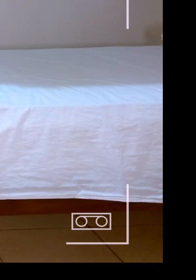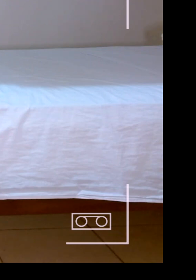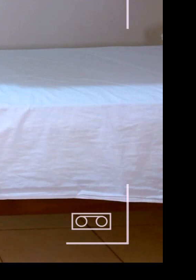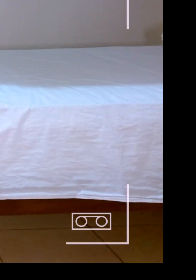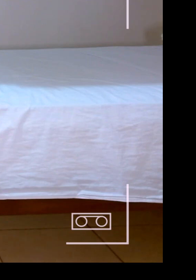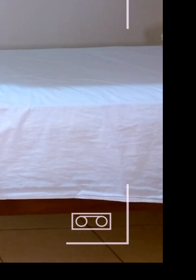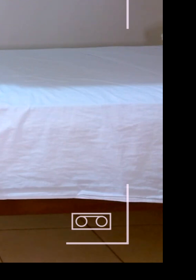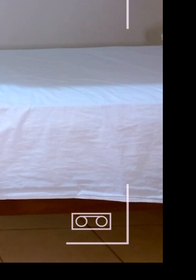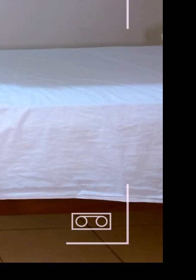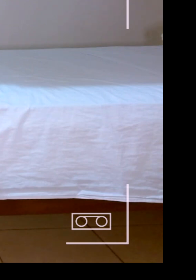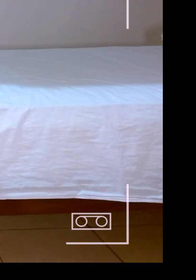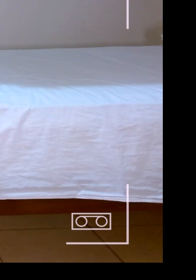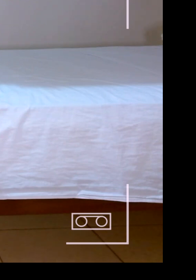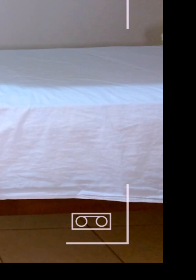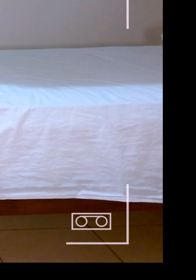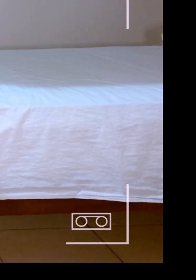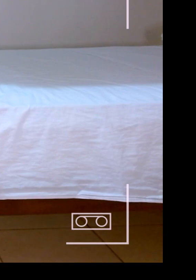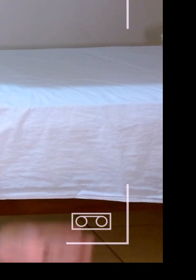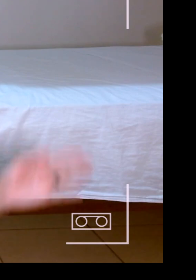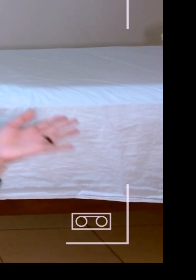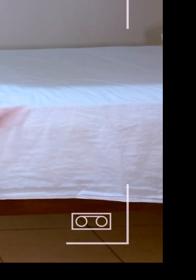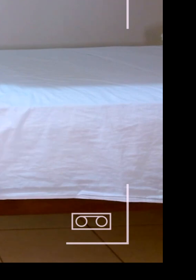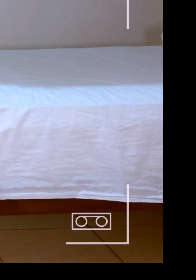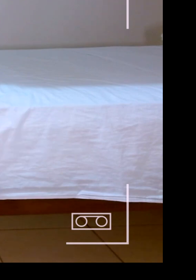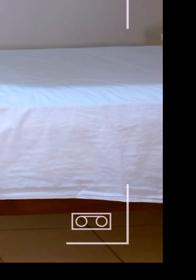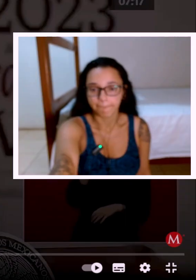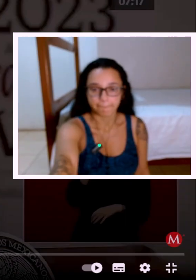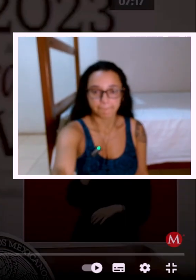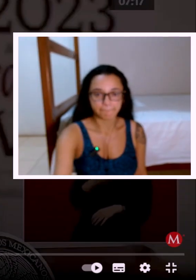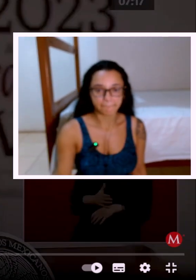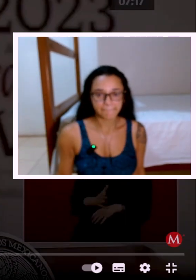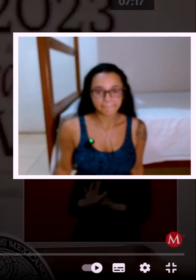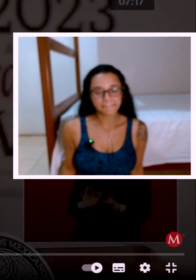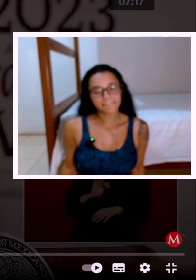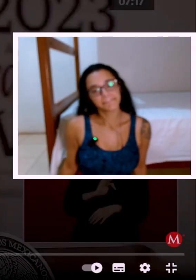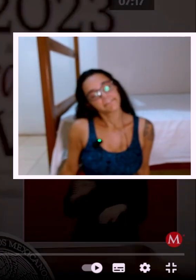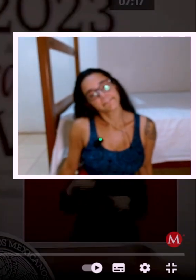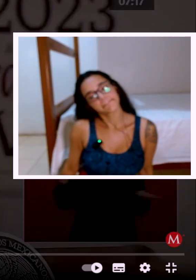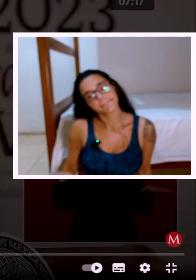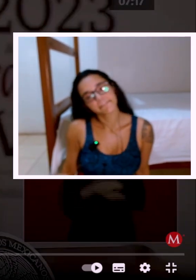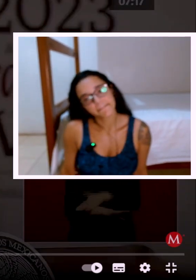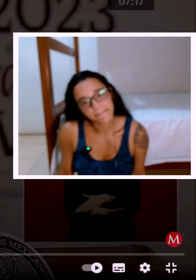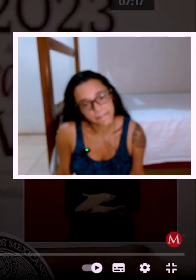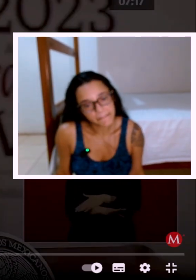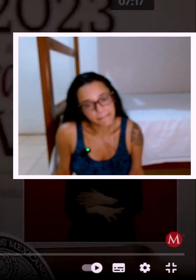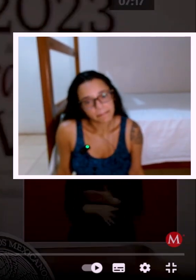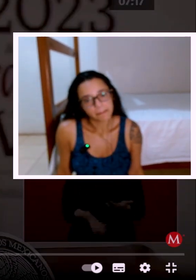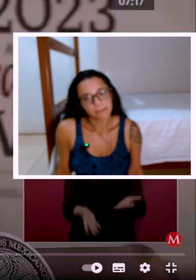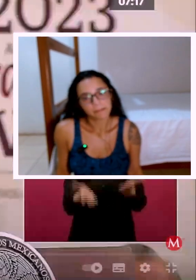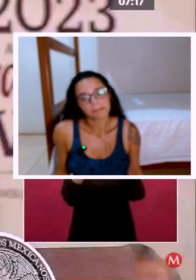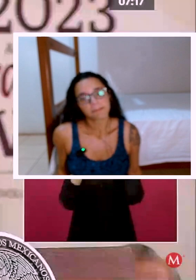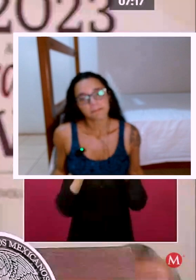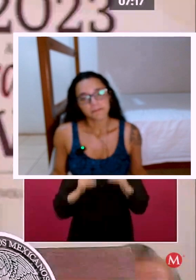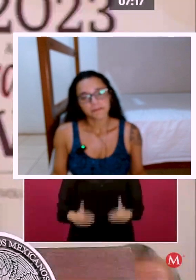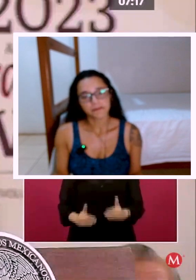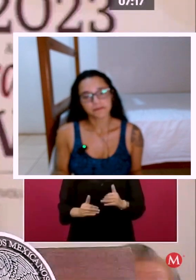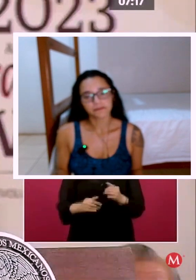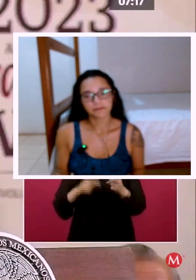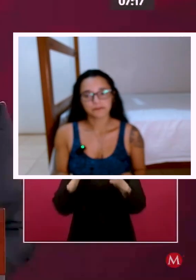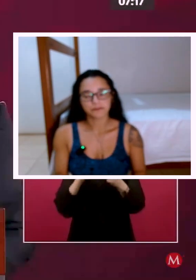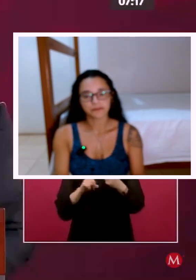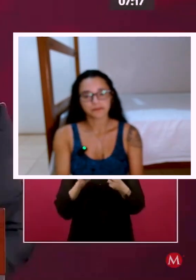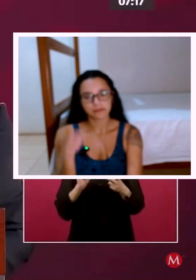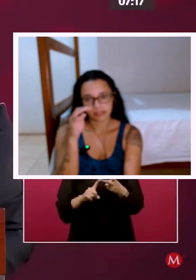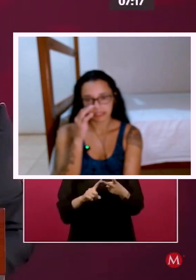puedo fingir lo todo lo que sentí Entonces vamos entrar a más a fondo a la estrategia